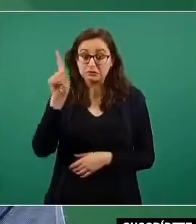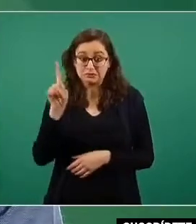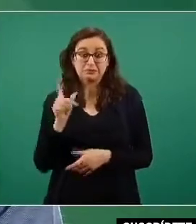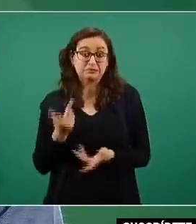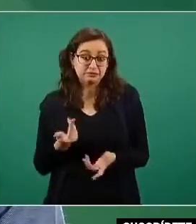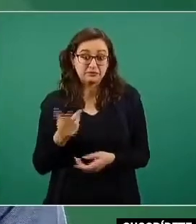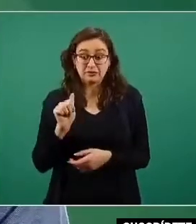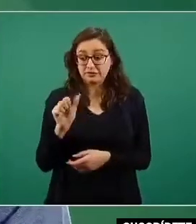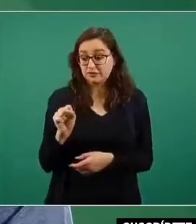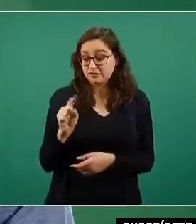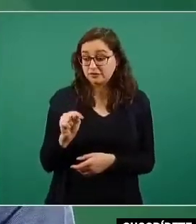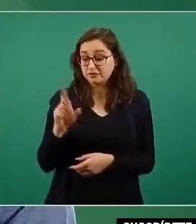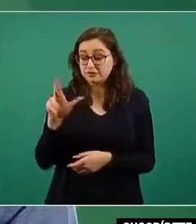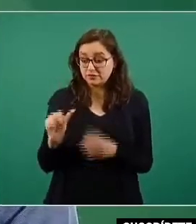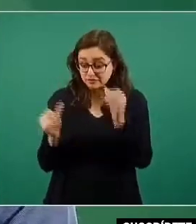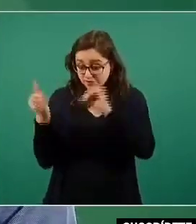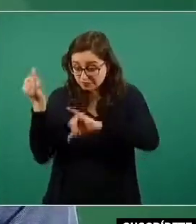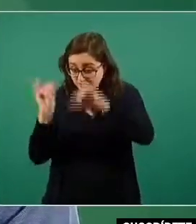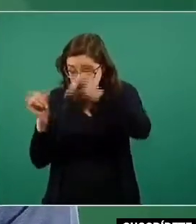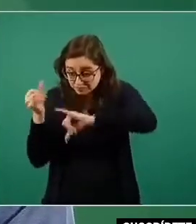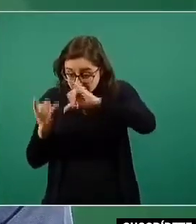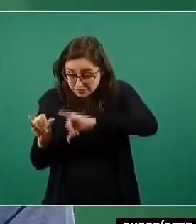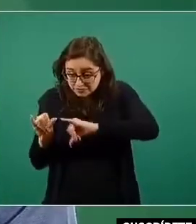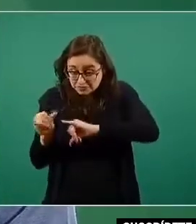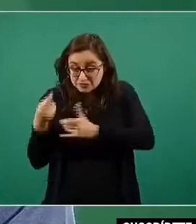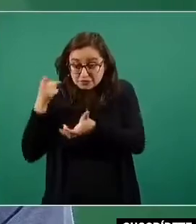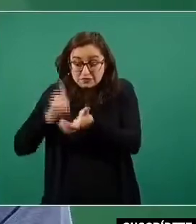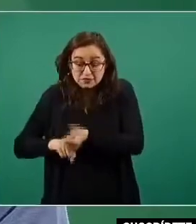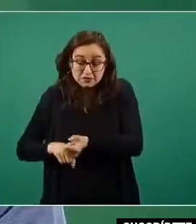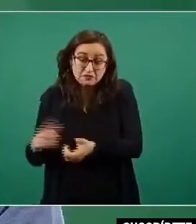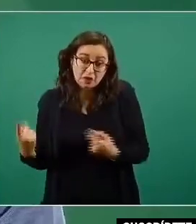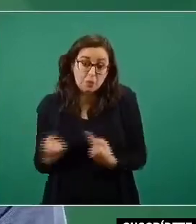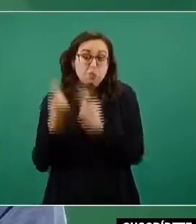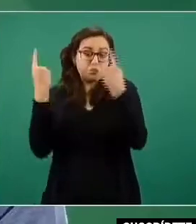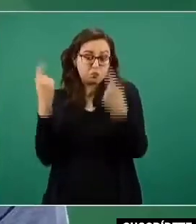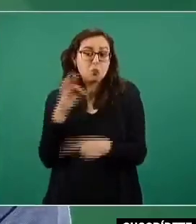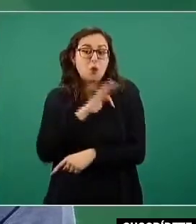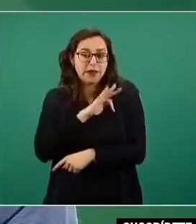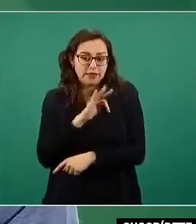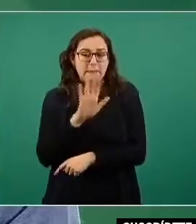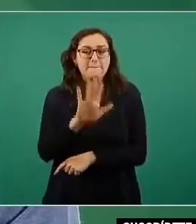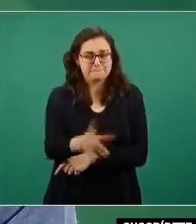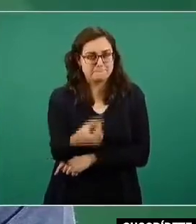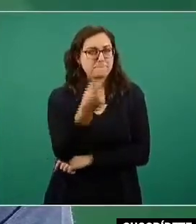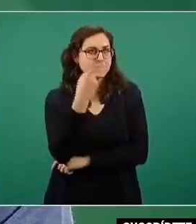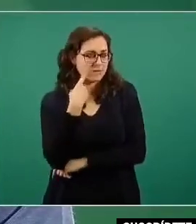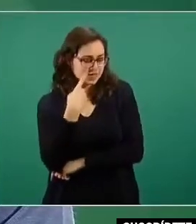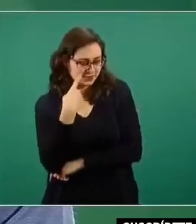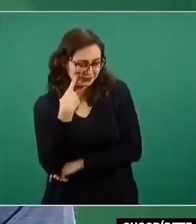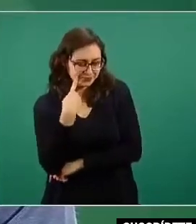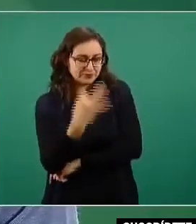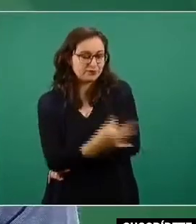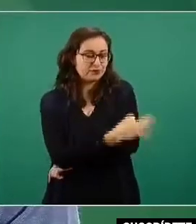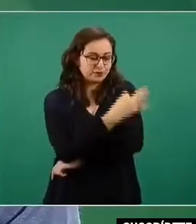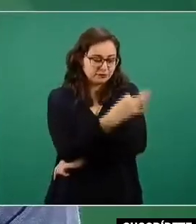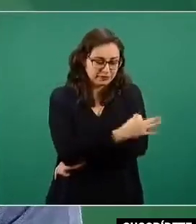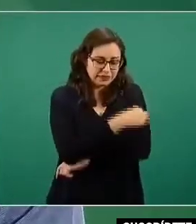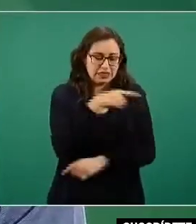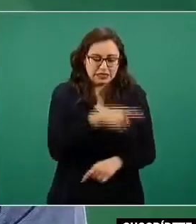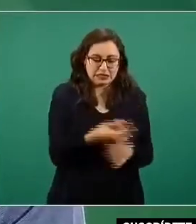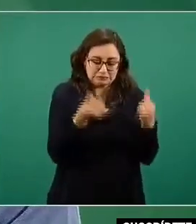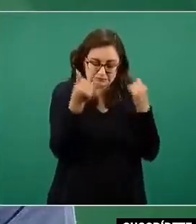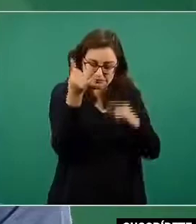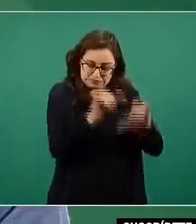otros componentes. Cada componente, las vacunas tienen la sustancia activa primaria, para la de Pfizer es el